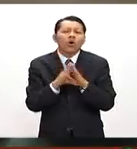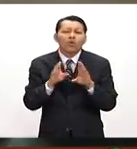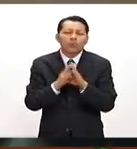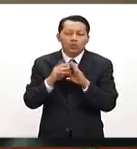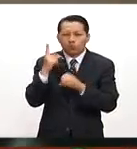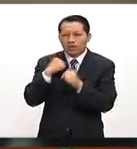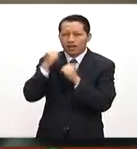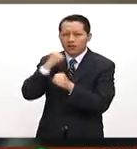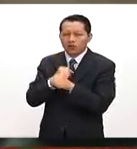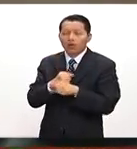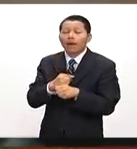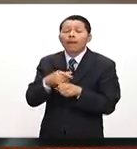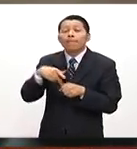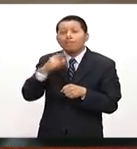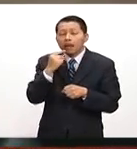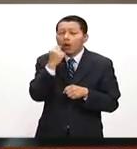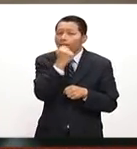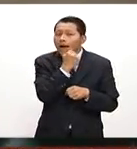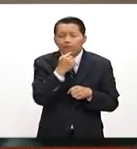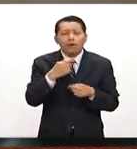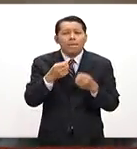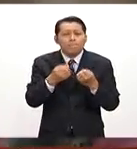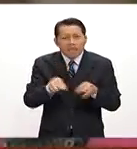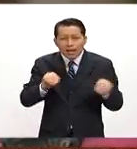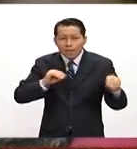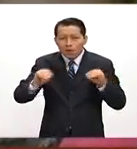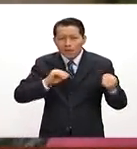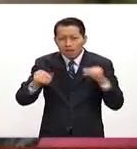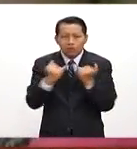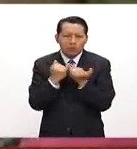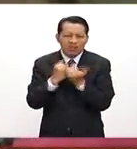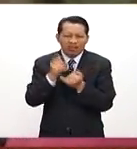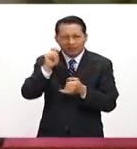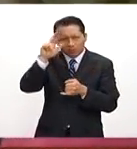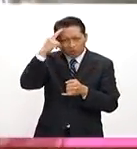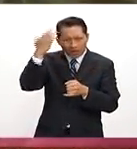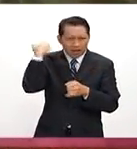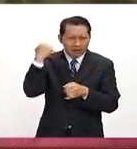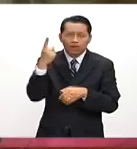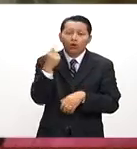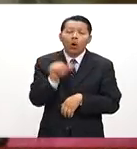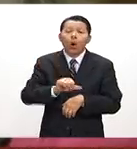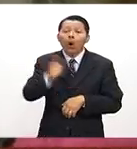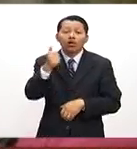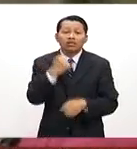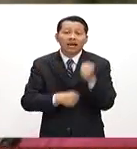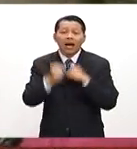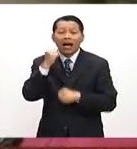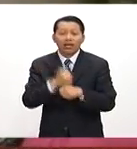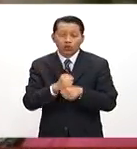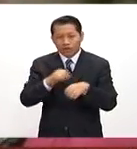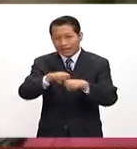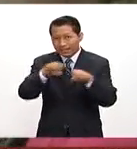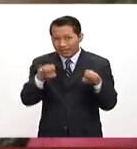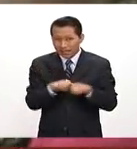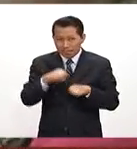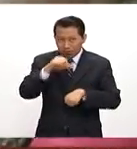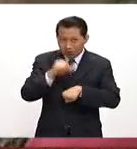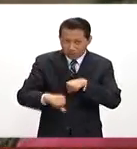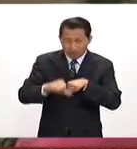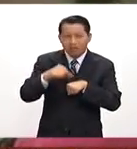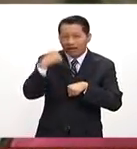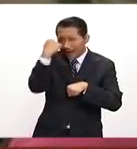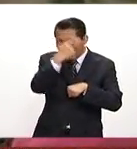perdió parte de la movilidad en los labios. Hay que recordarle, decía yo, que hace 11 años un equipo de cirujanos le reconstruyó